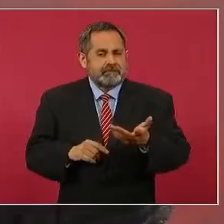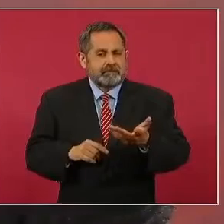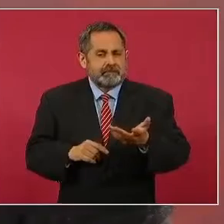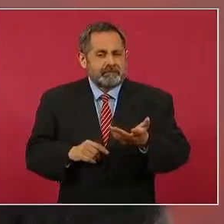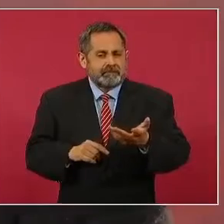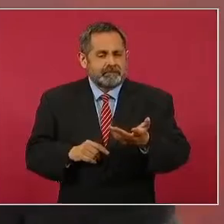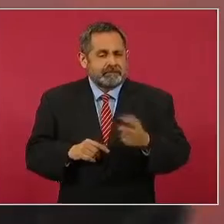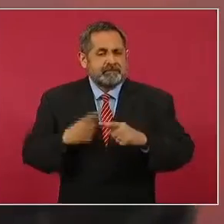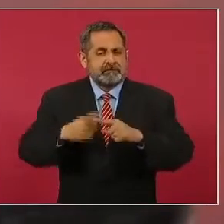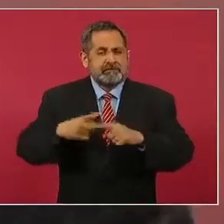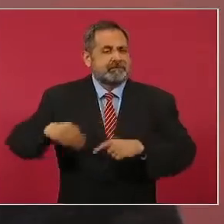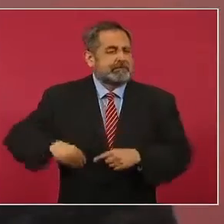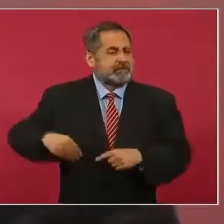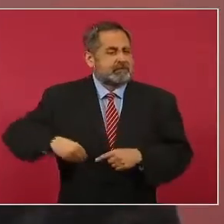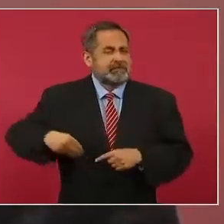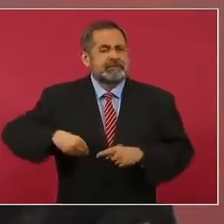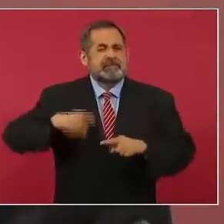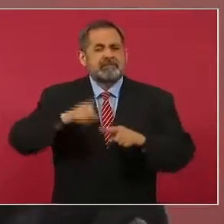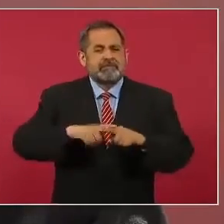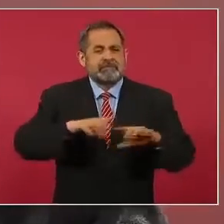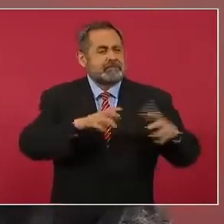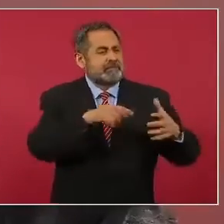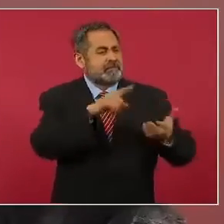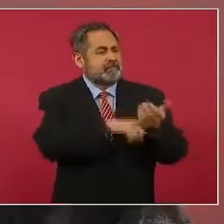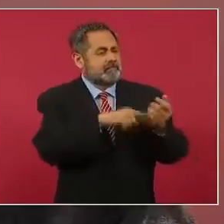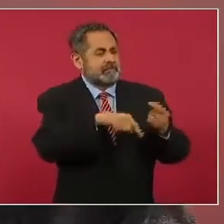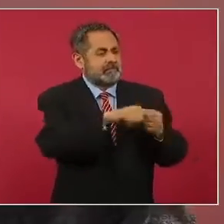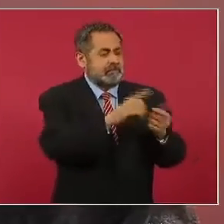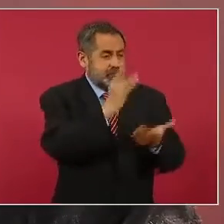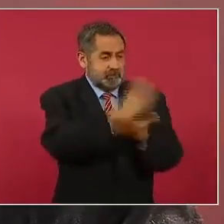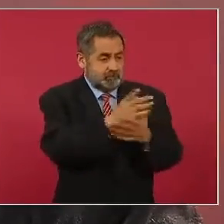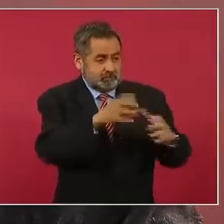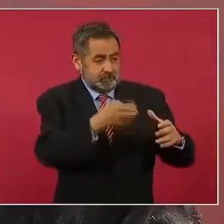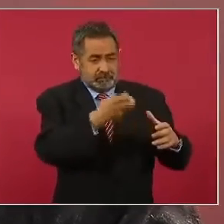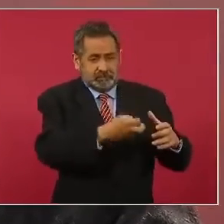es solo de estos personajes,